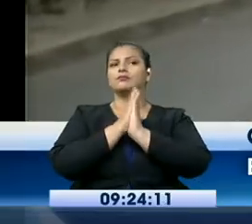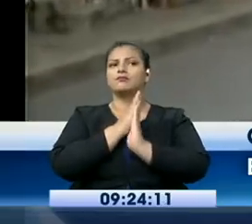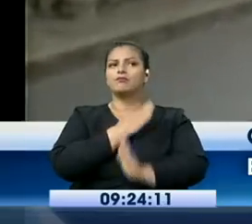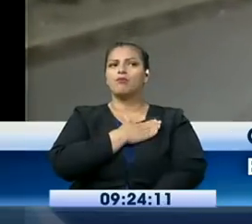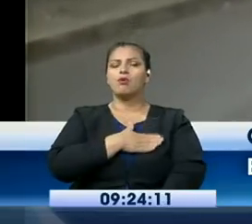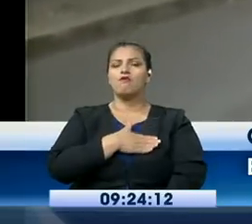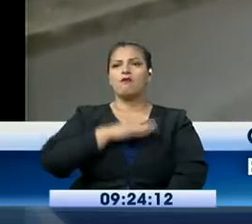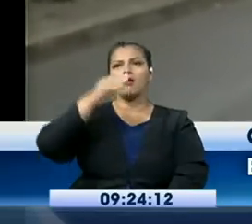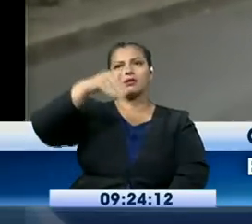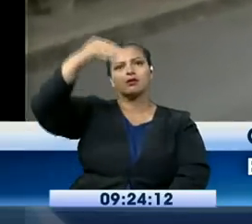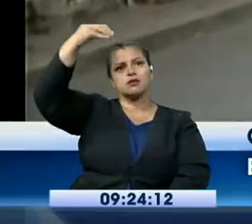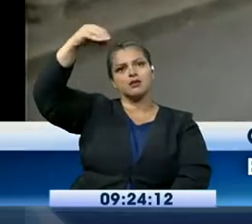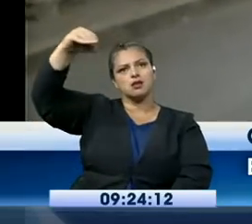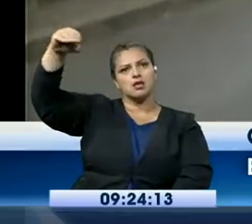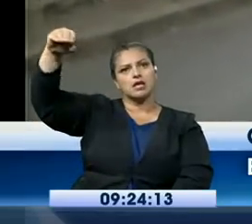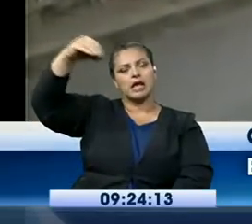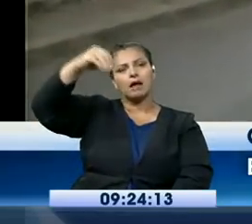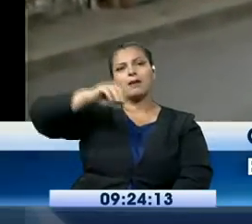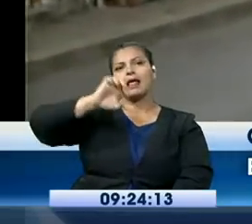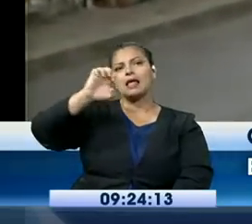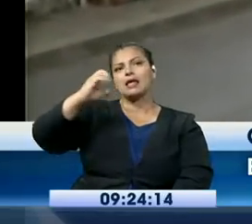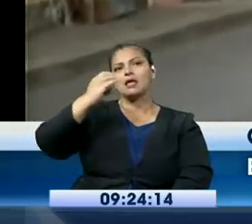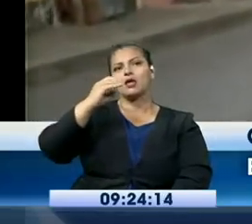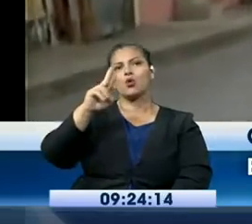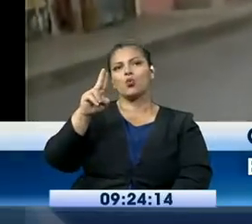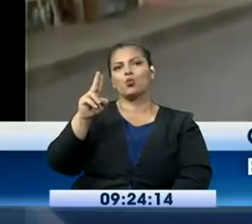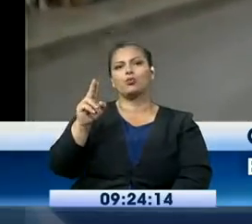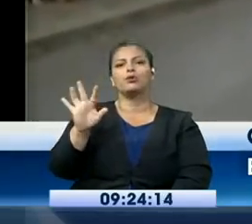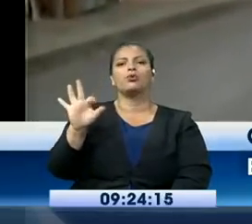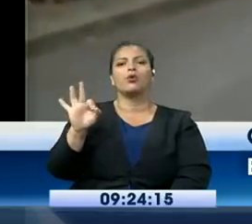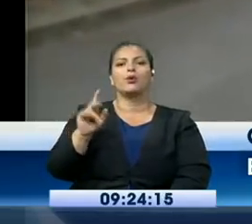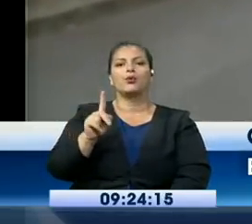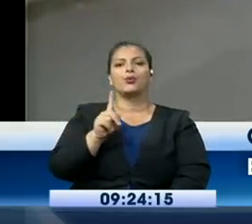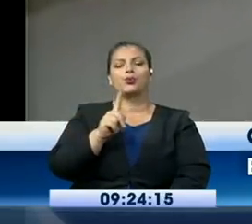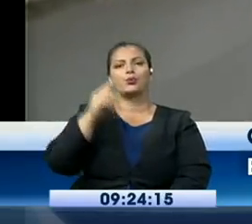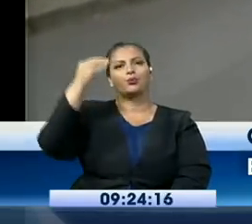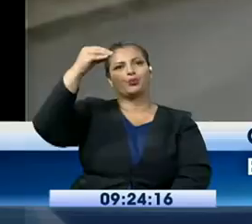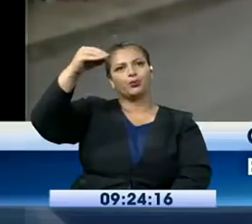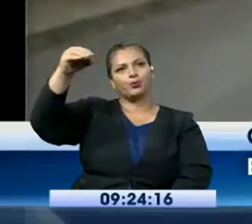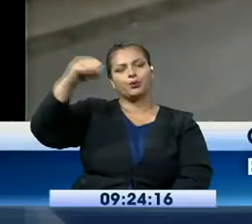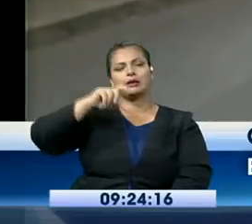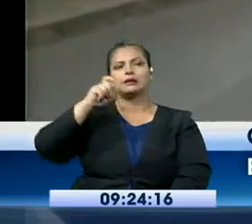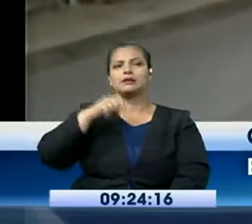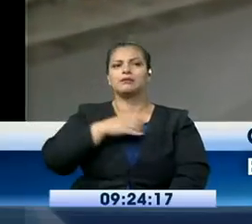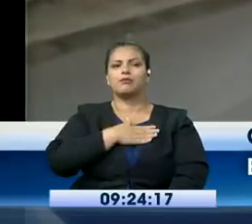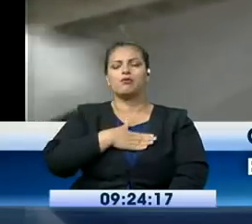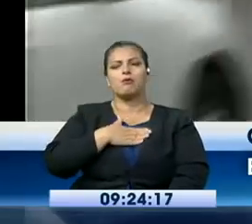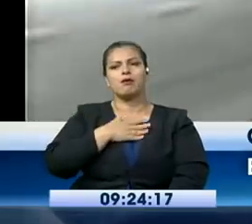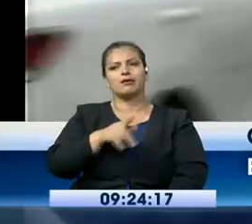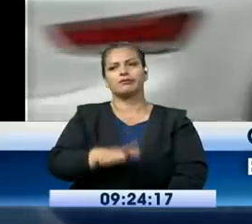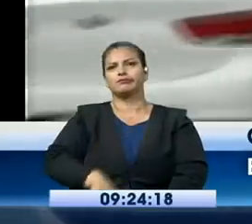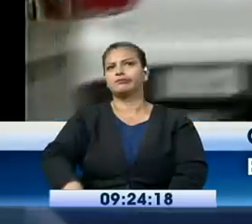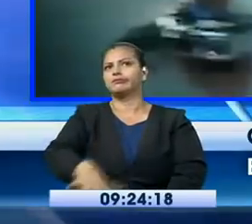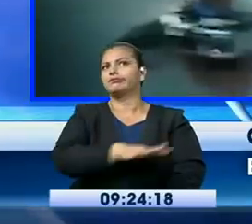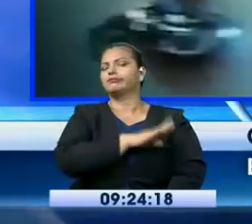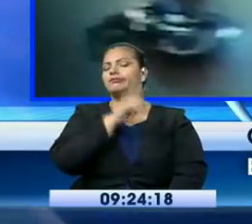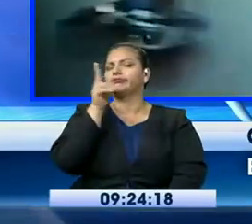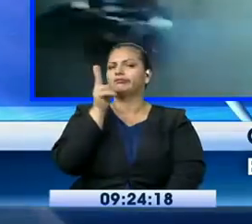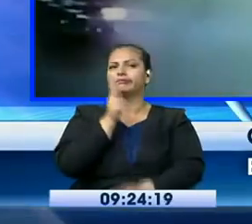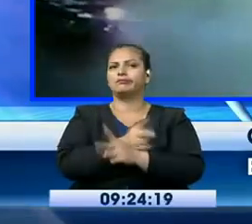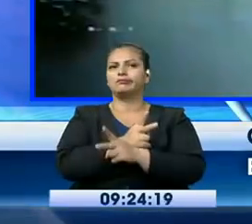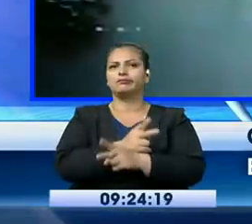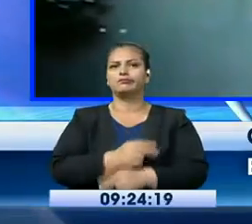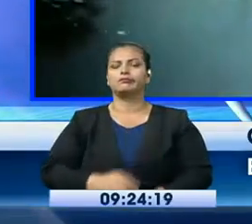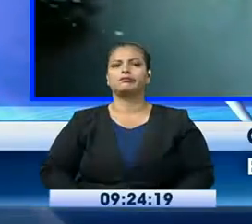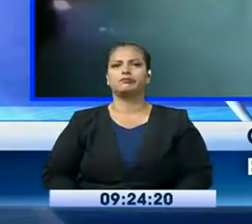911 para más seguridad del sector este sector está muy peligroso en él pero también